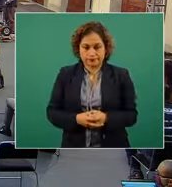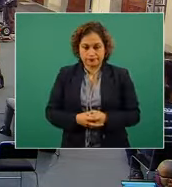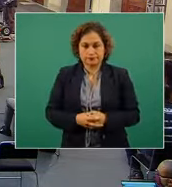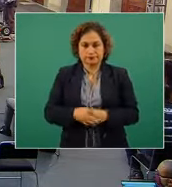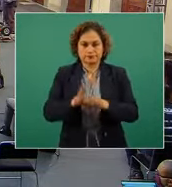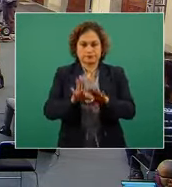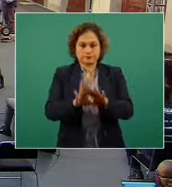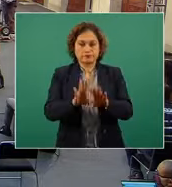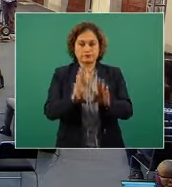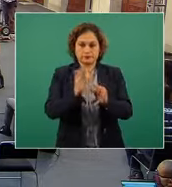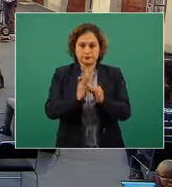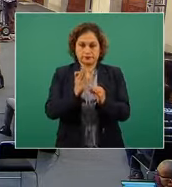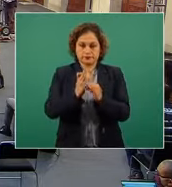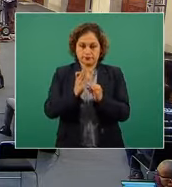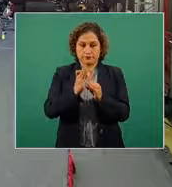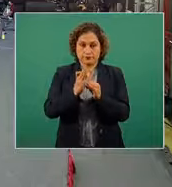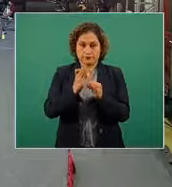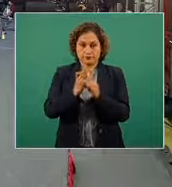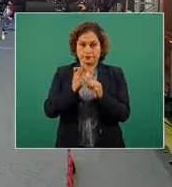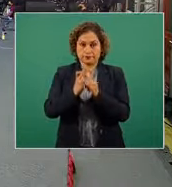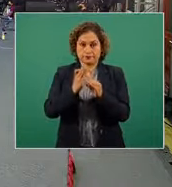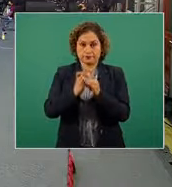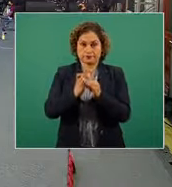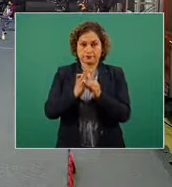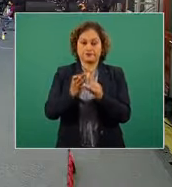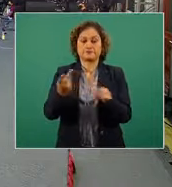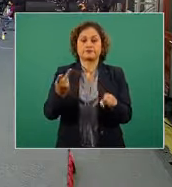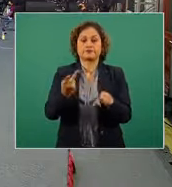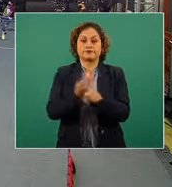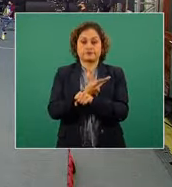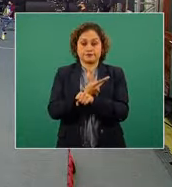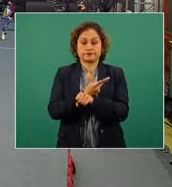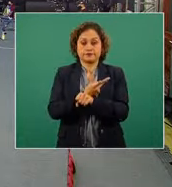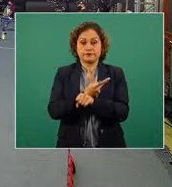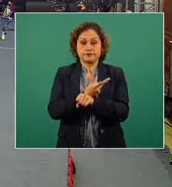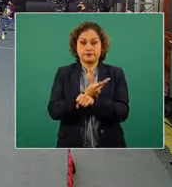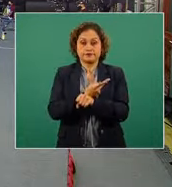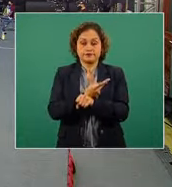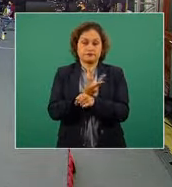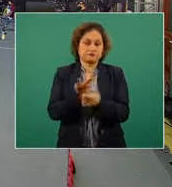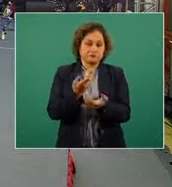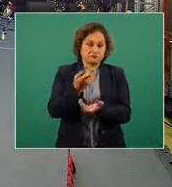en cuenta ahorita esta situación de el no ponerse de acuerdo con